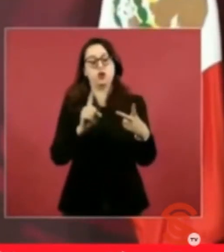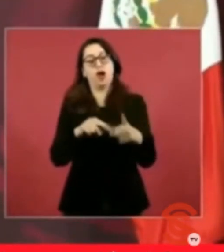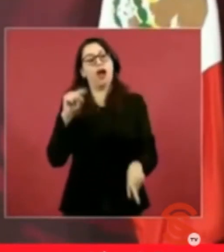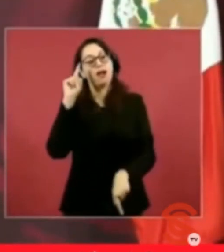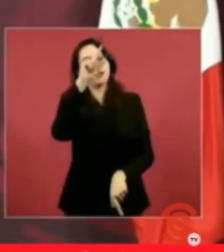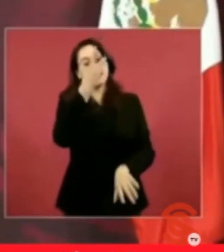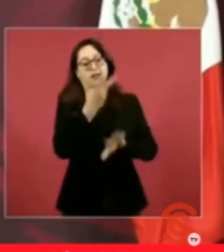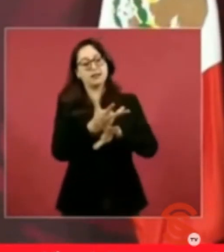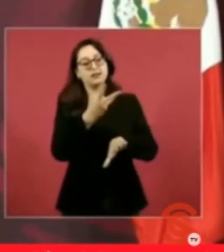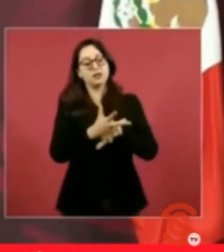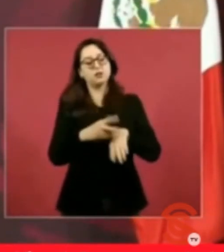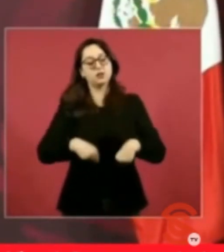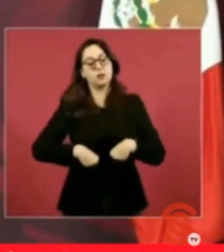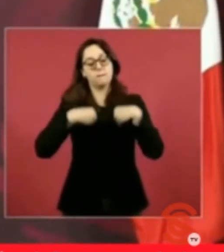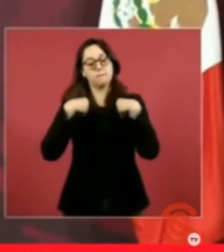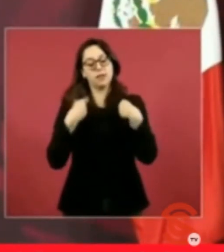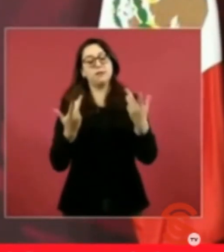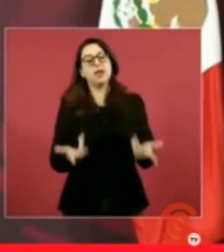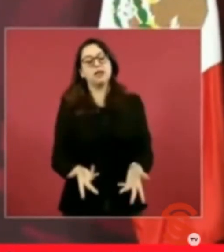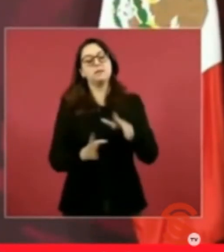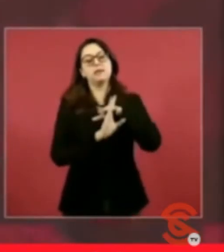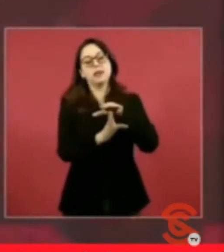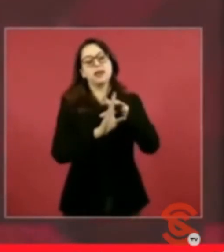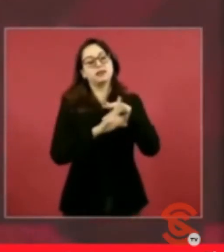de mexicanos